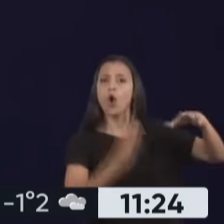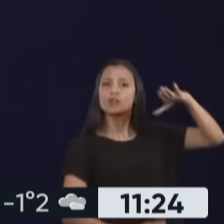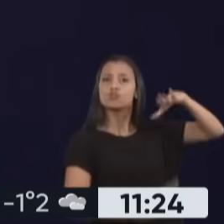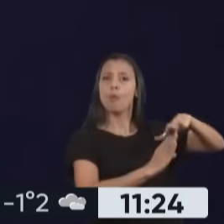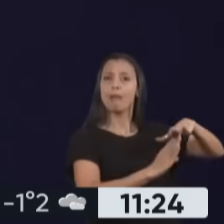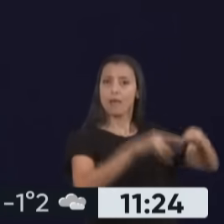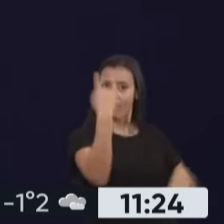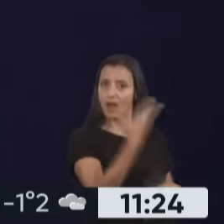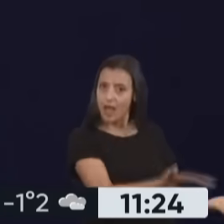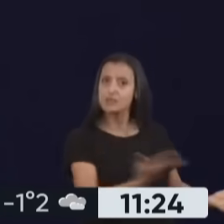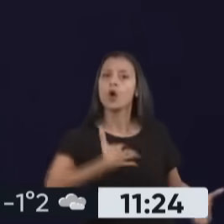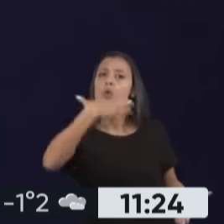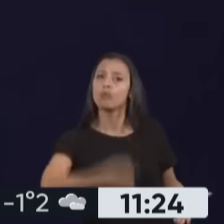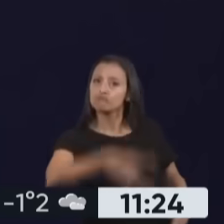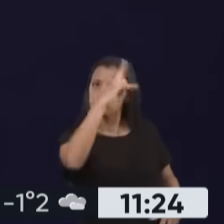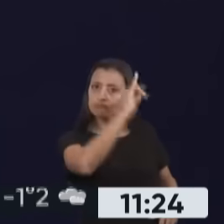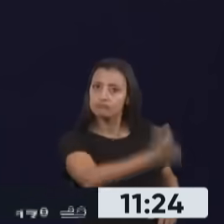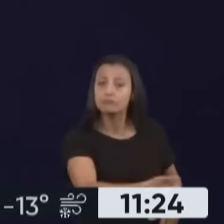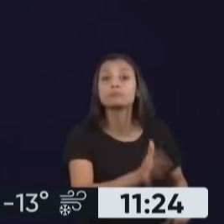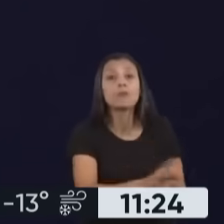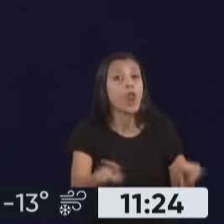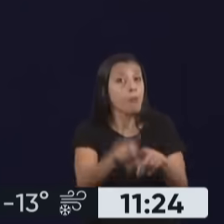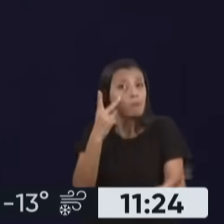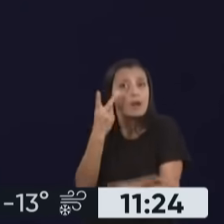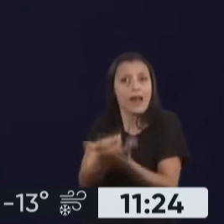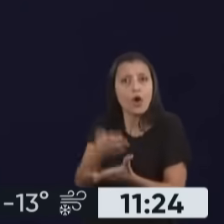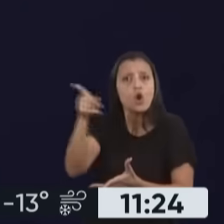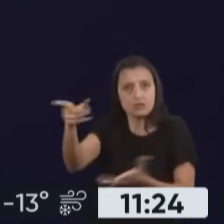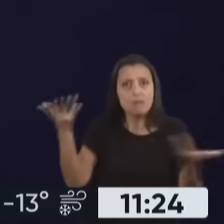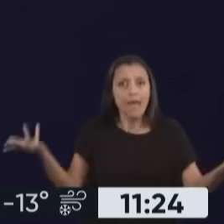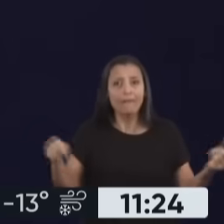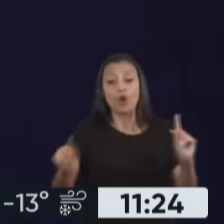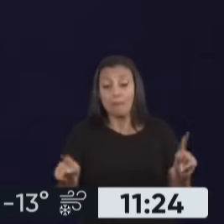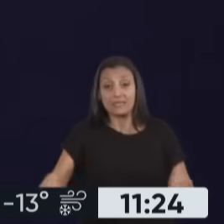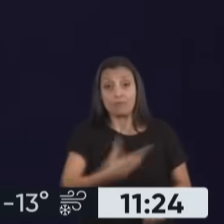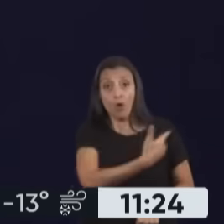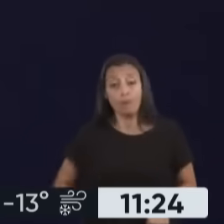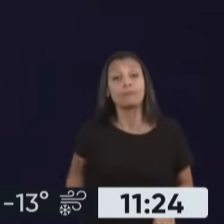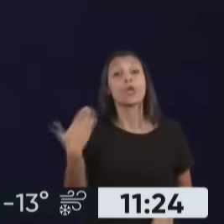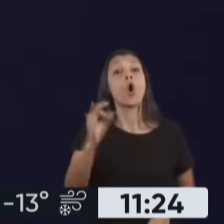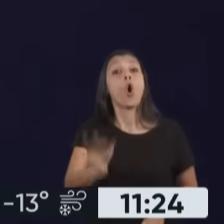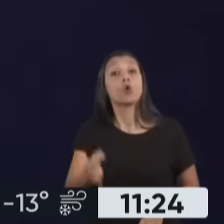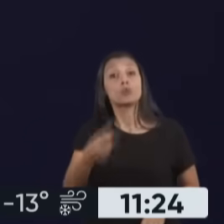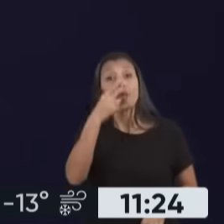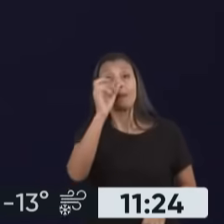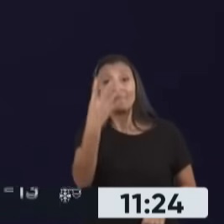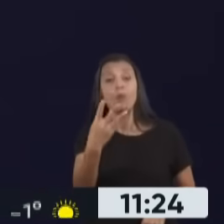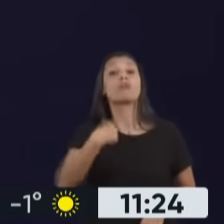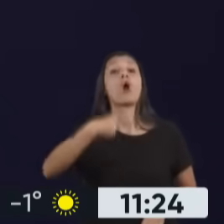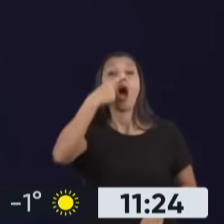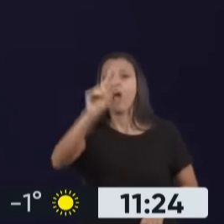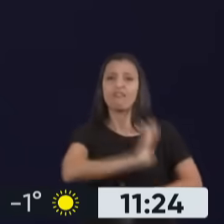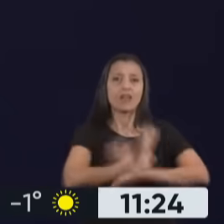Nación. Tal fue el reconocimiento de este órgano, esta gestión, que en octubre del 2024 levantó la